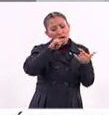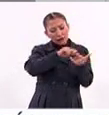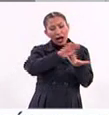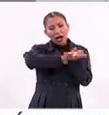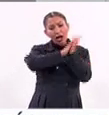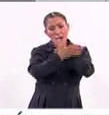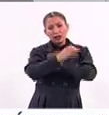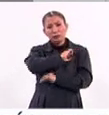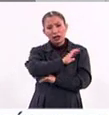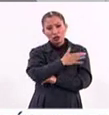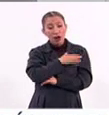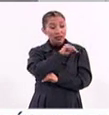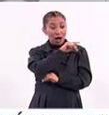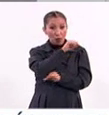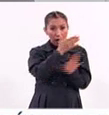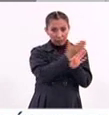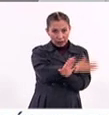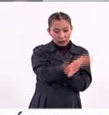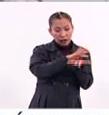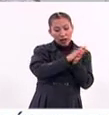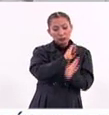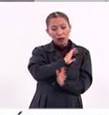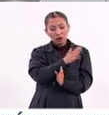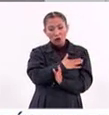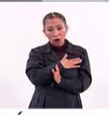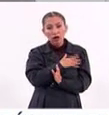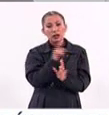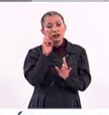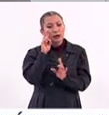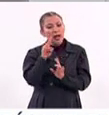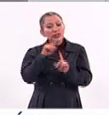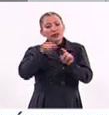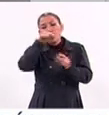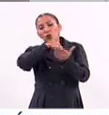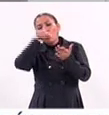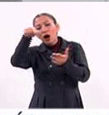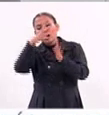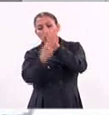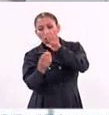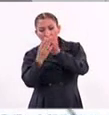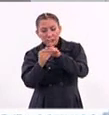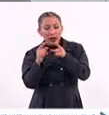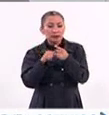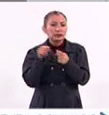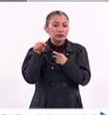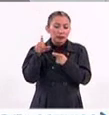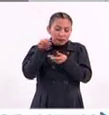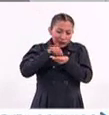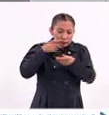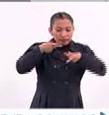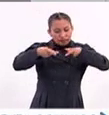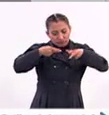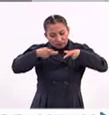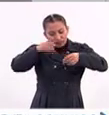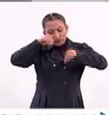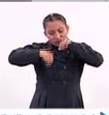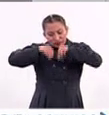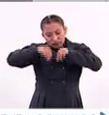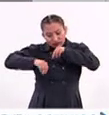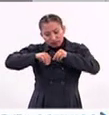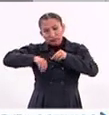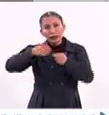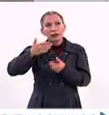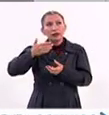al español del náhuatl, eran cuentos que se encontraron en diferentes lugares, son fotocopias, a partir de ahí empezamos a trabajar